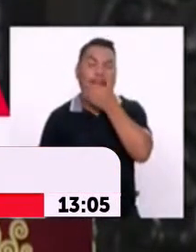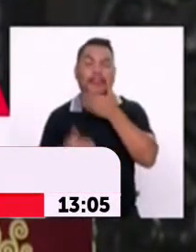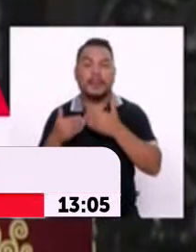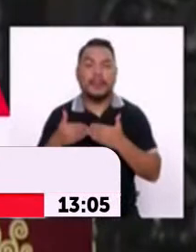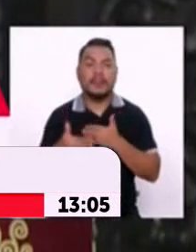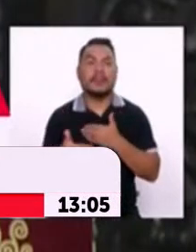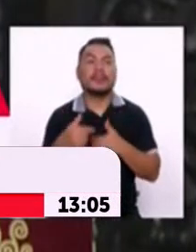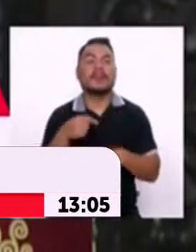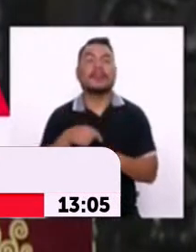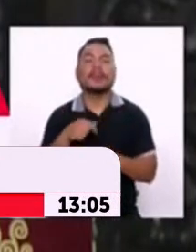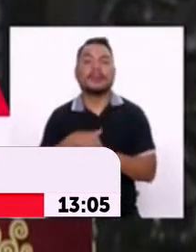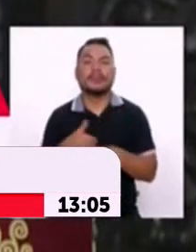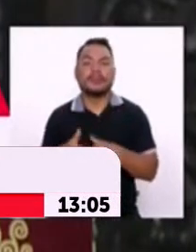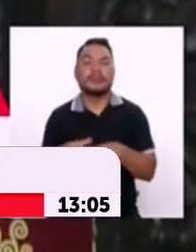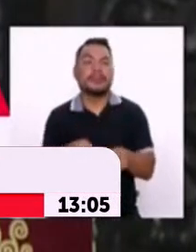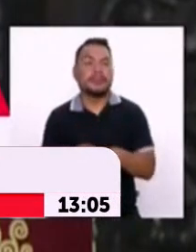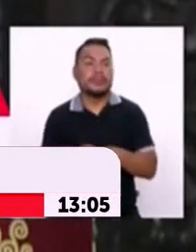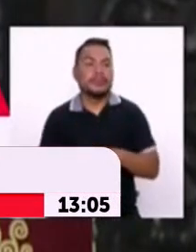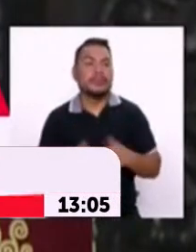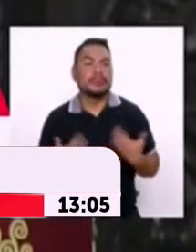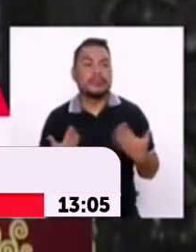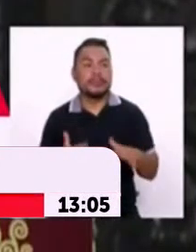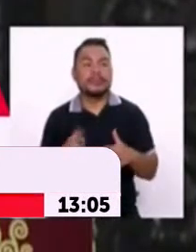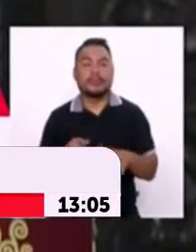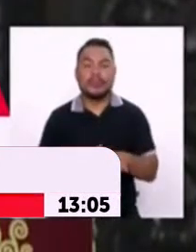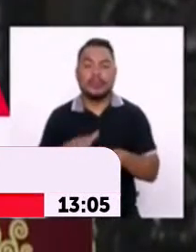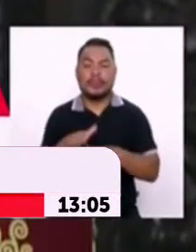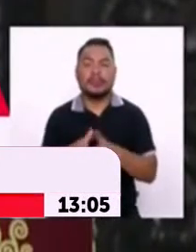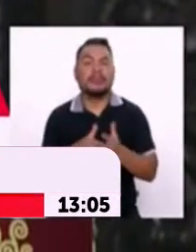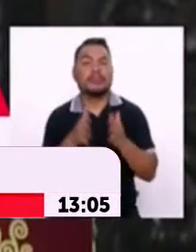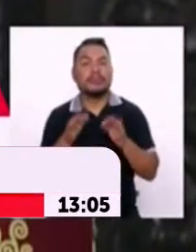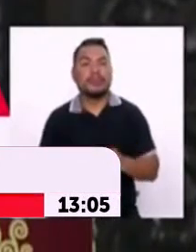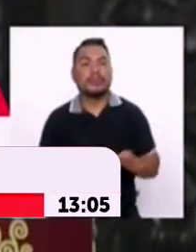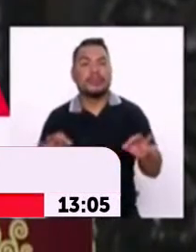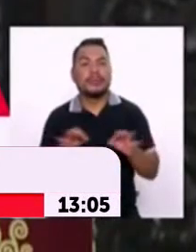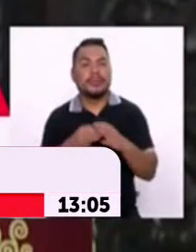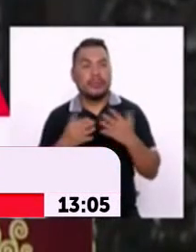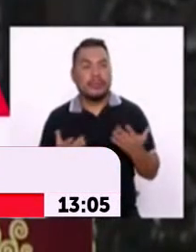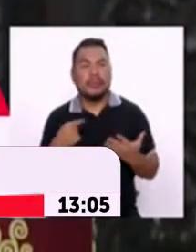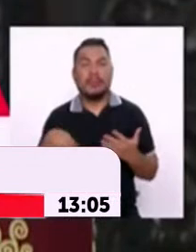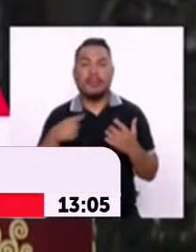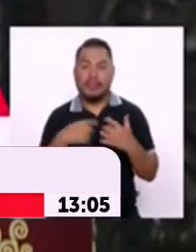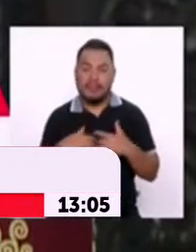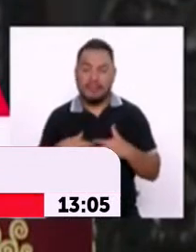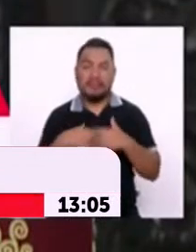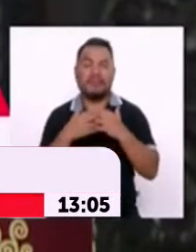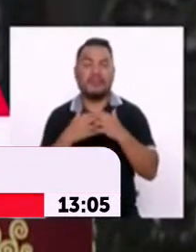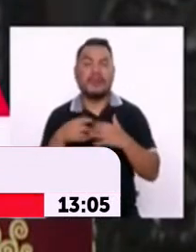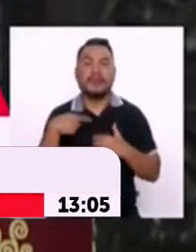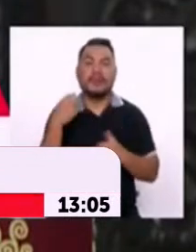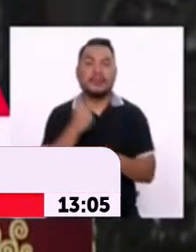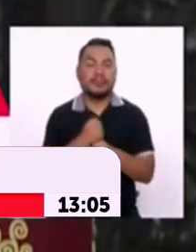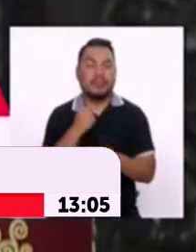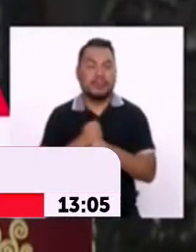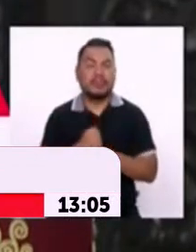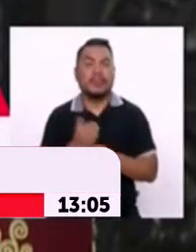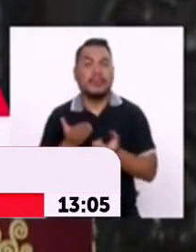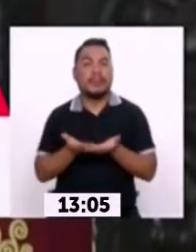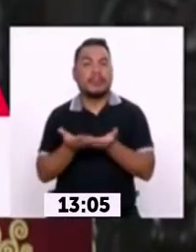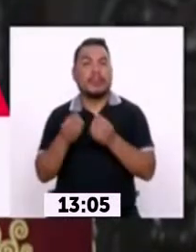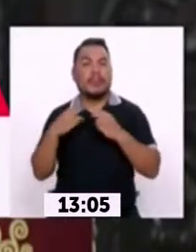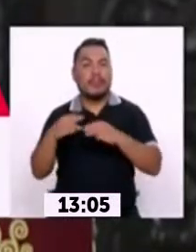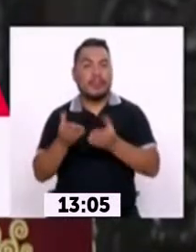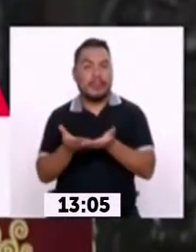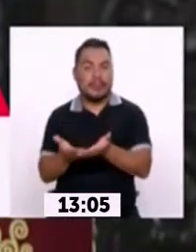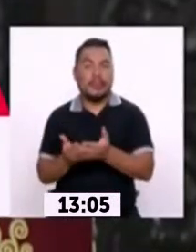¡Exitosa! Durante este periodo, además, se ha dado un paso muy importante para el fortalecimiento de nuestras capacidades